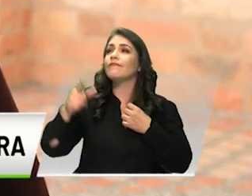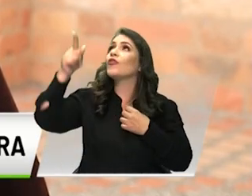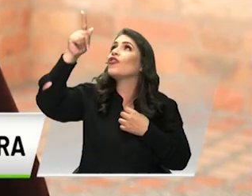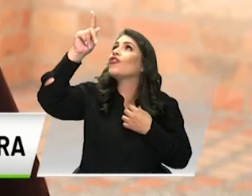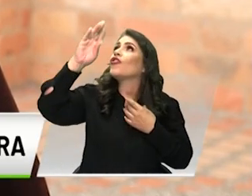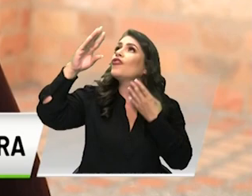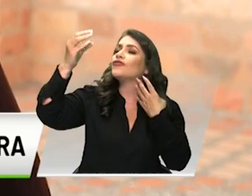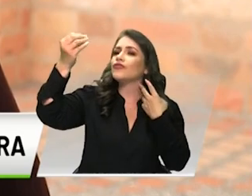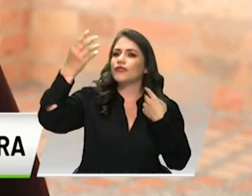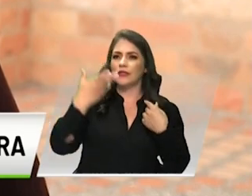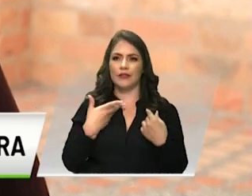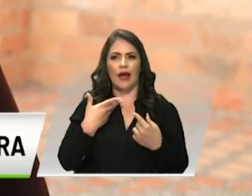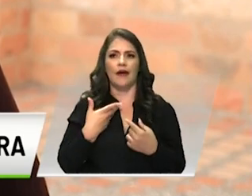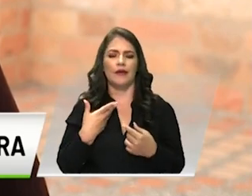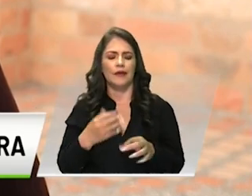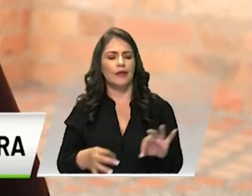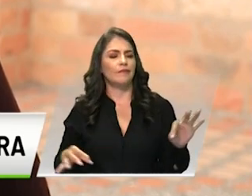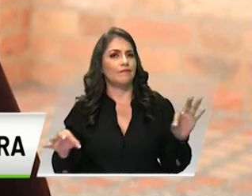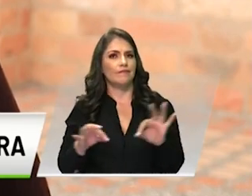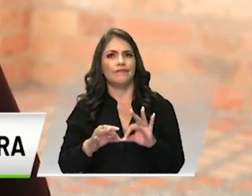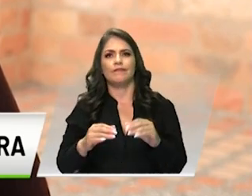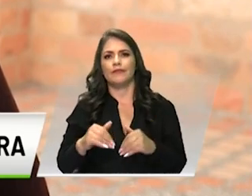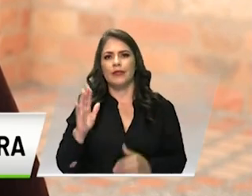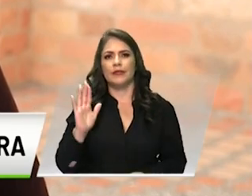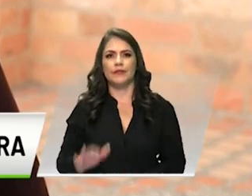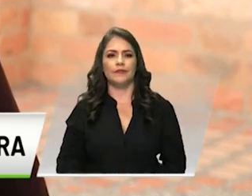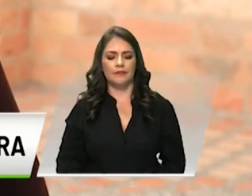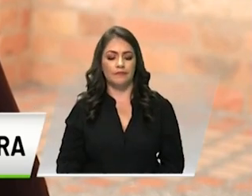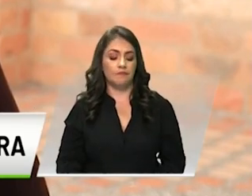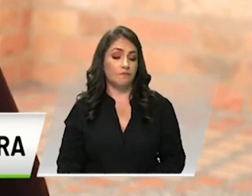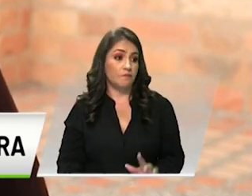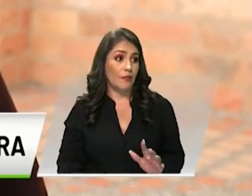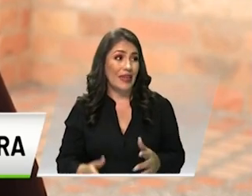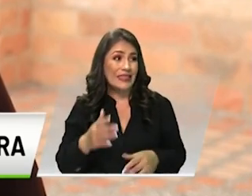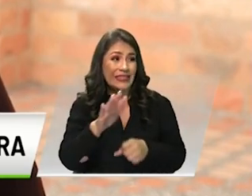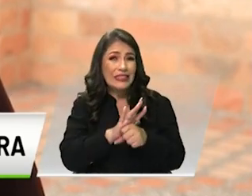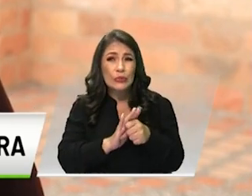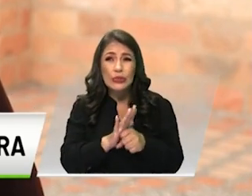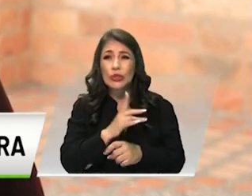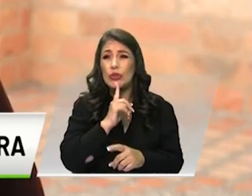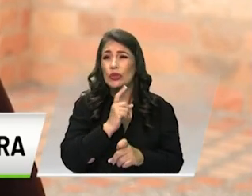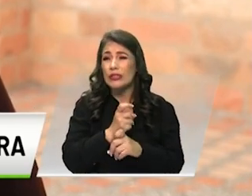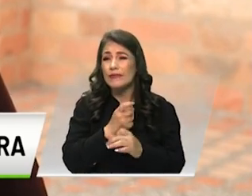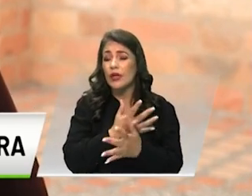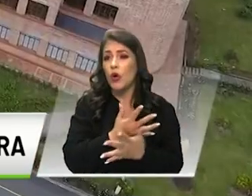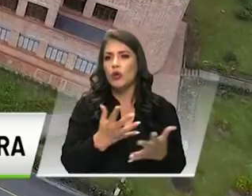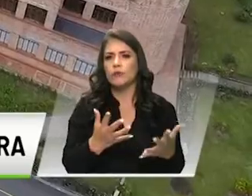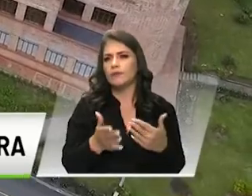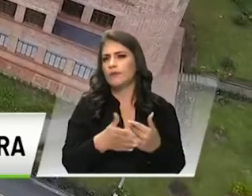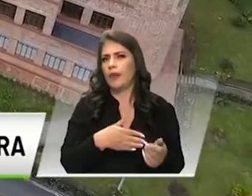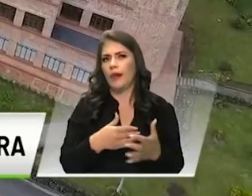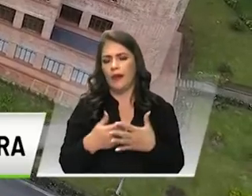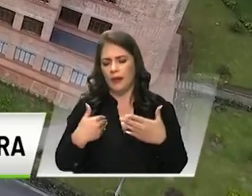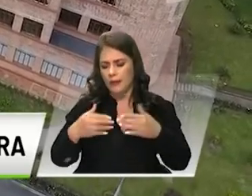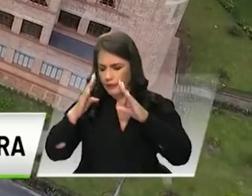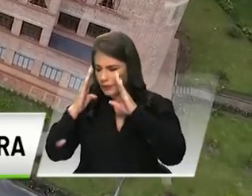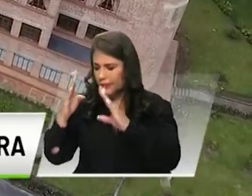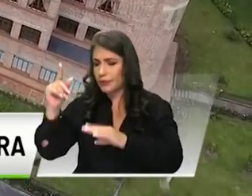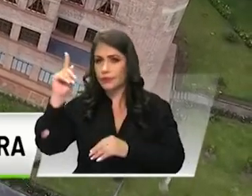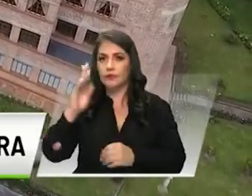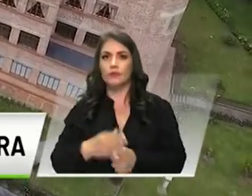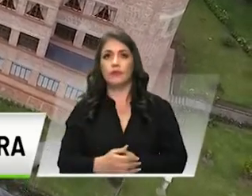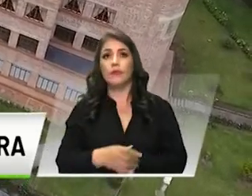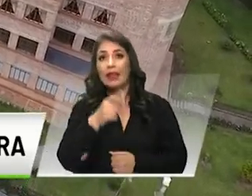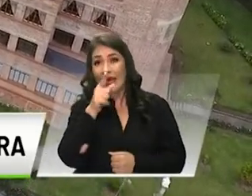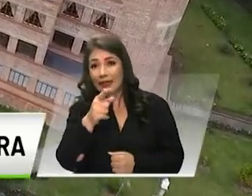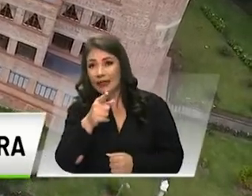los que tenemos que darle una respuesta al Señor a pesar de tantos enemigos que tenemos hoy. Esta casa de estudios seguirá